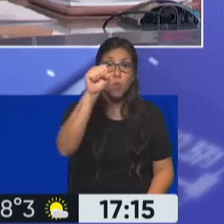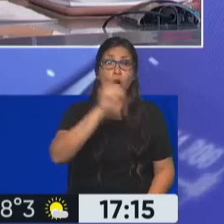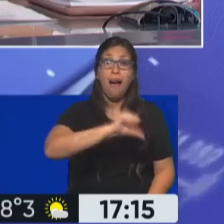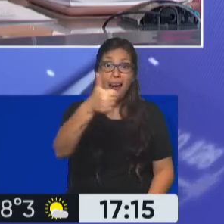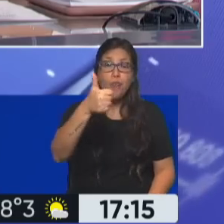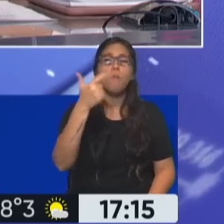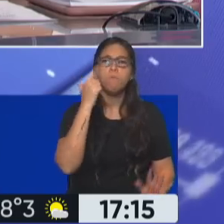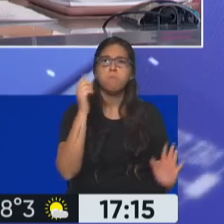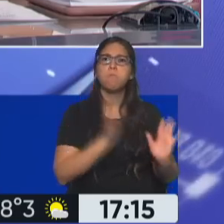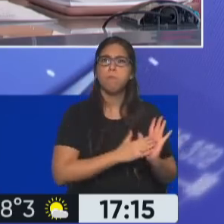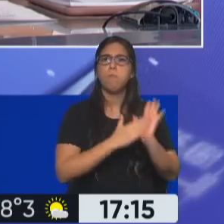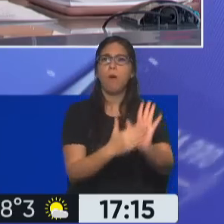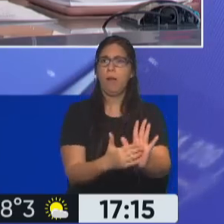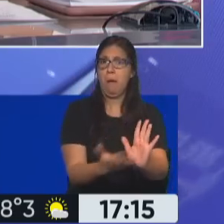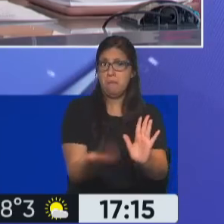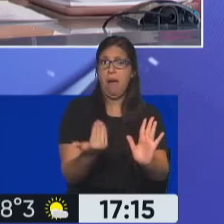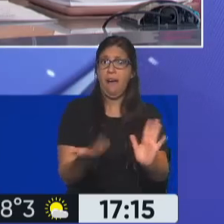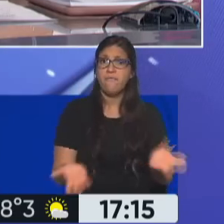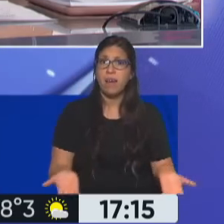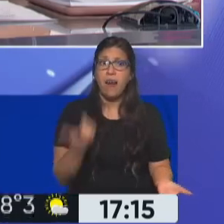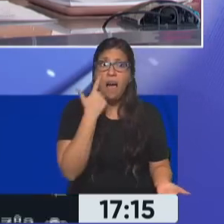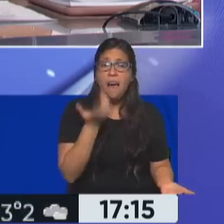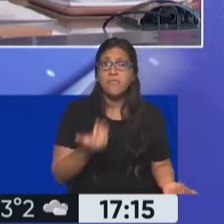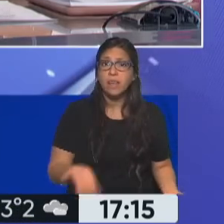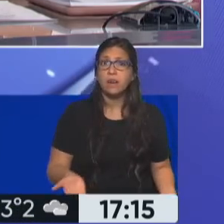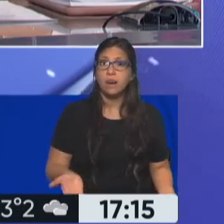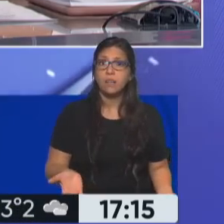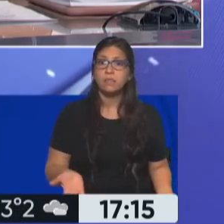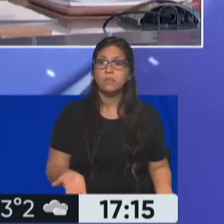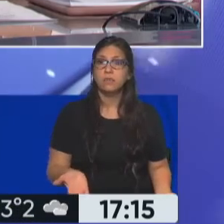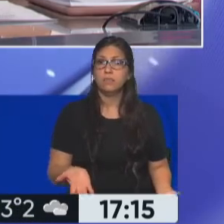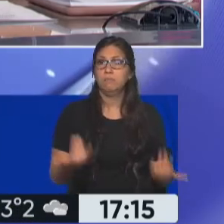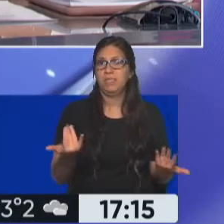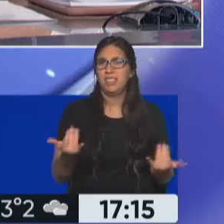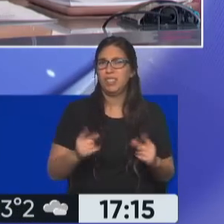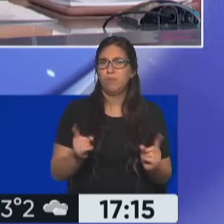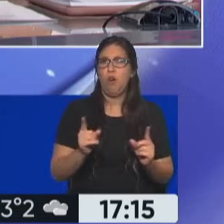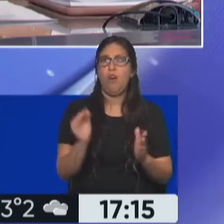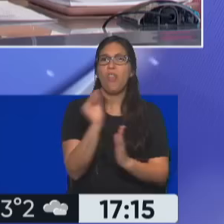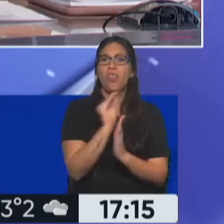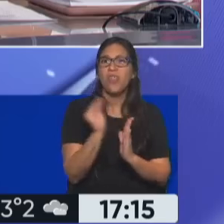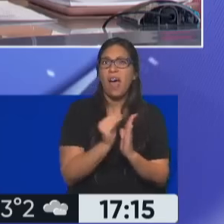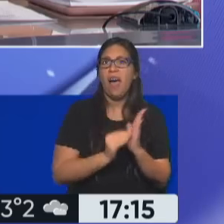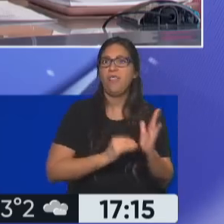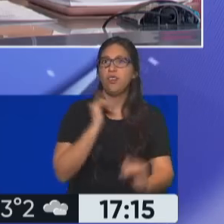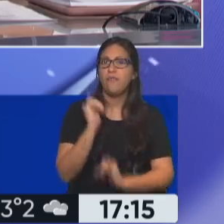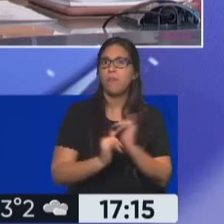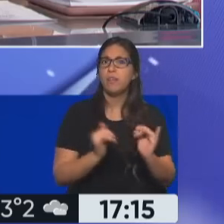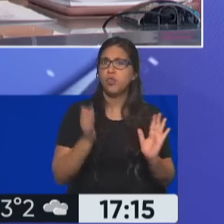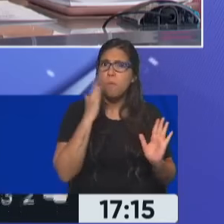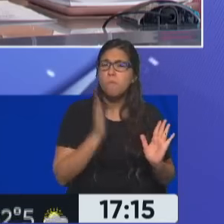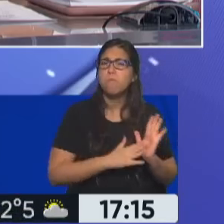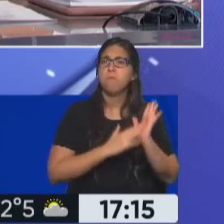lo demuestre, porque justamente lo que falta, de hecho en otro tramo él decía que muestren los datos, que es lo que venimos insistiendo, un panorama que